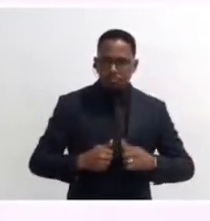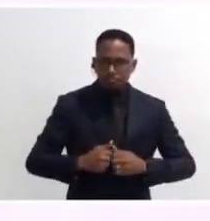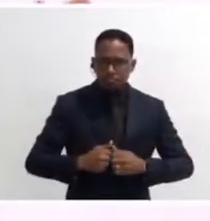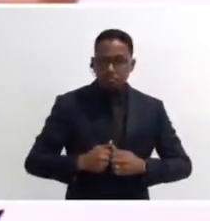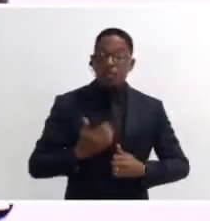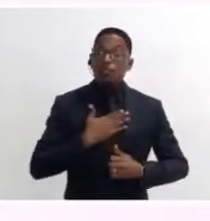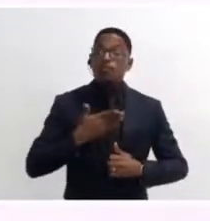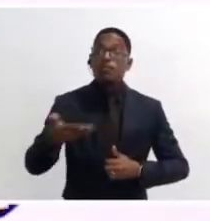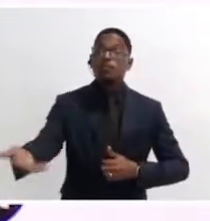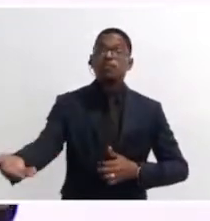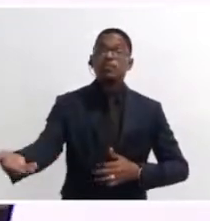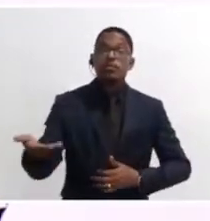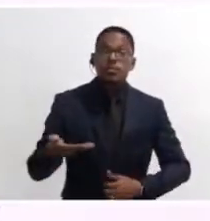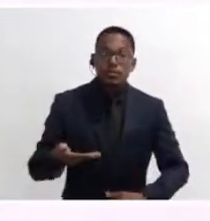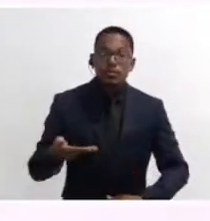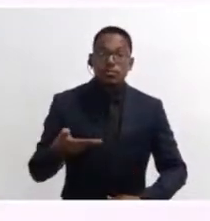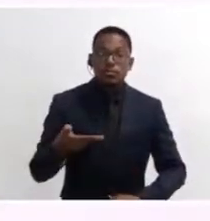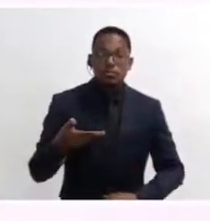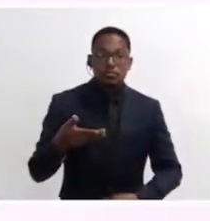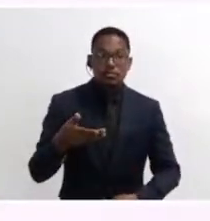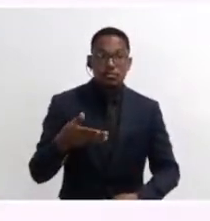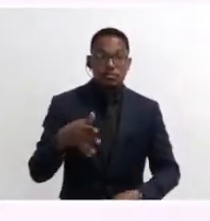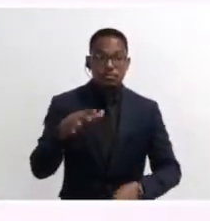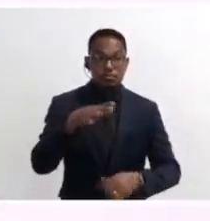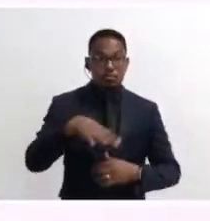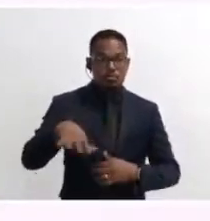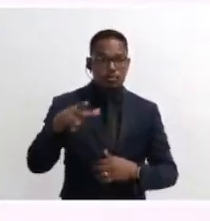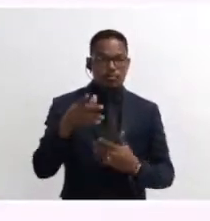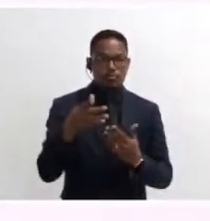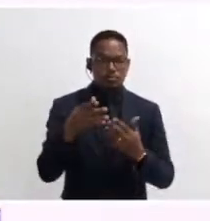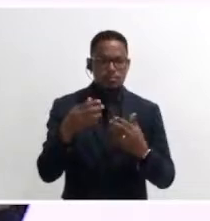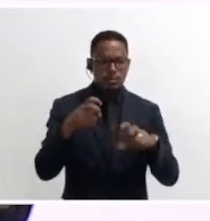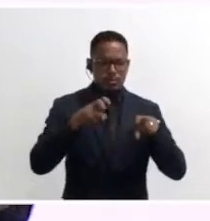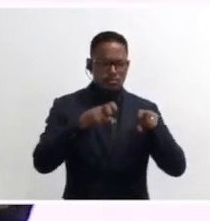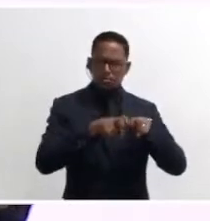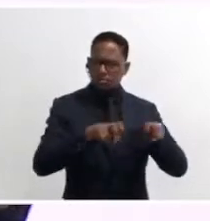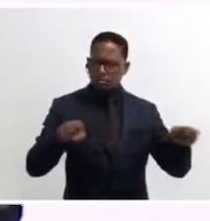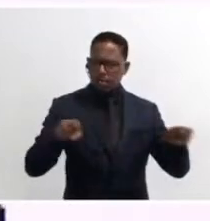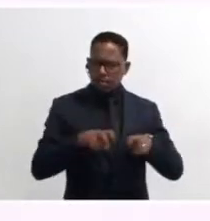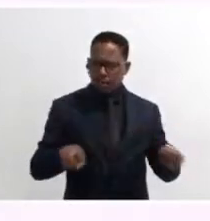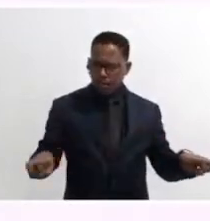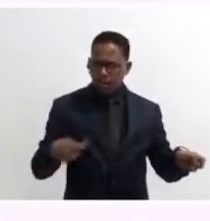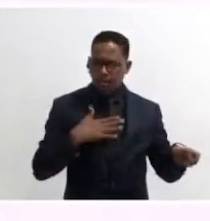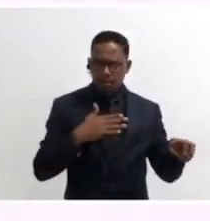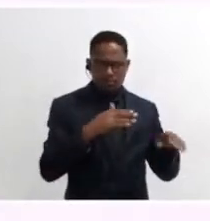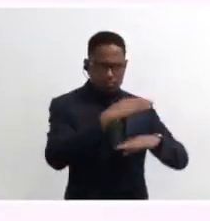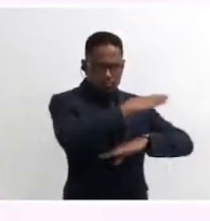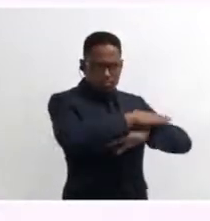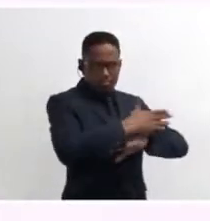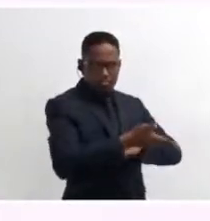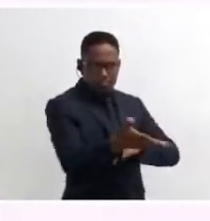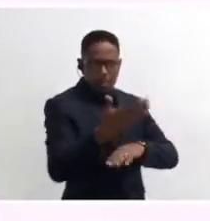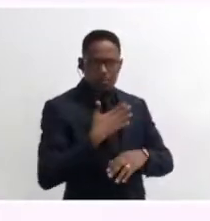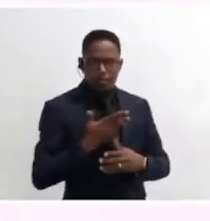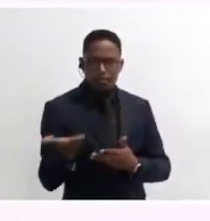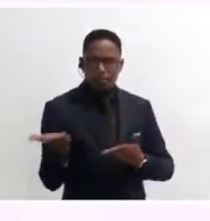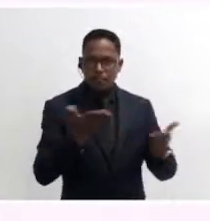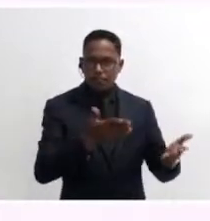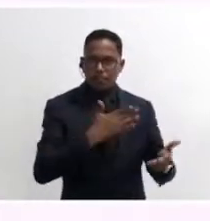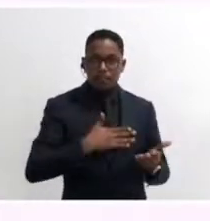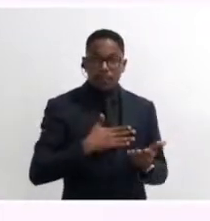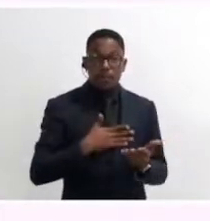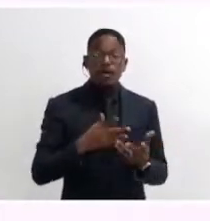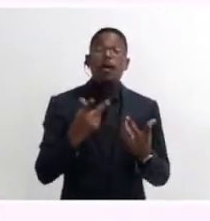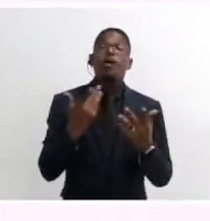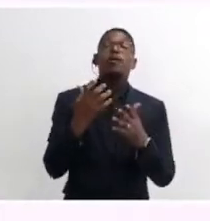Les invitamos a cambiar a esta columna de asientos. Mientras tanto, les cuento un poquito, permítanme